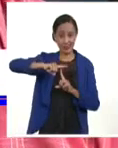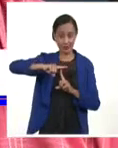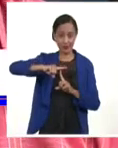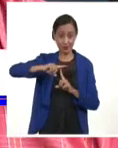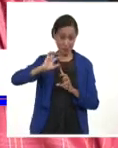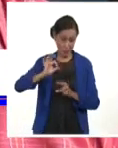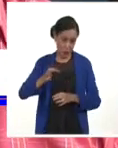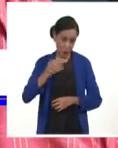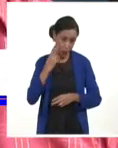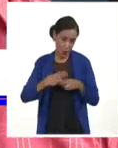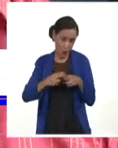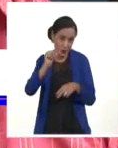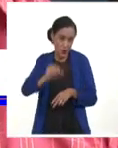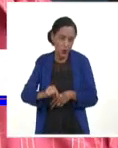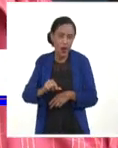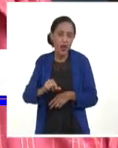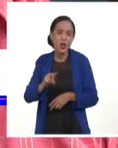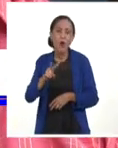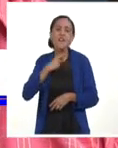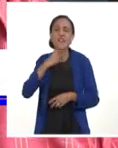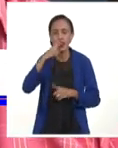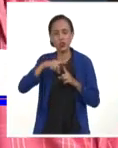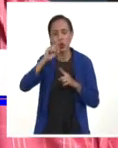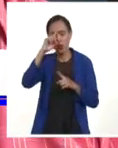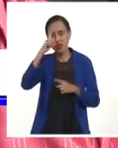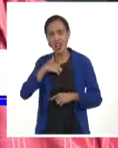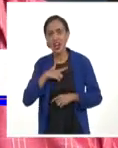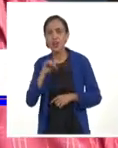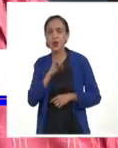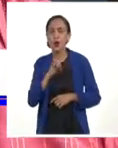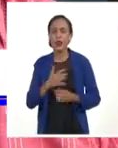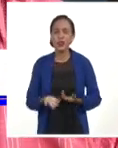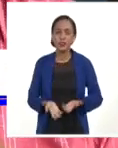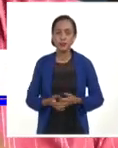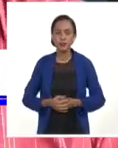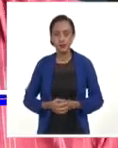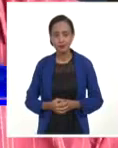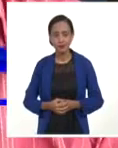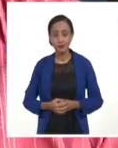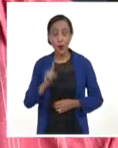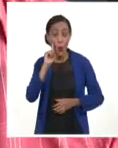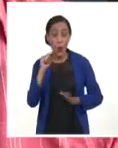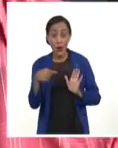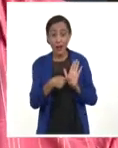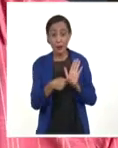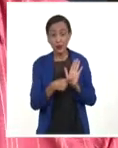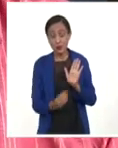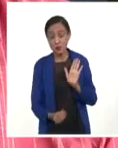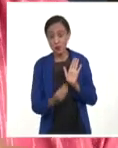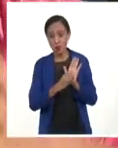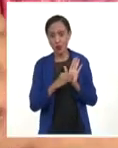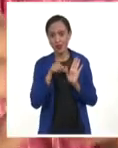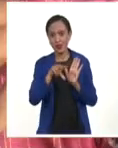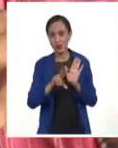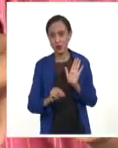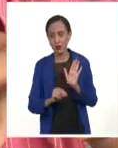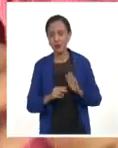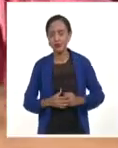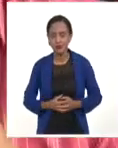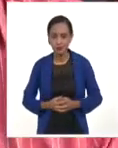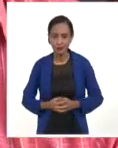ventosas y válvulas en las conductoras. Que hoy hay un elemento que se introduce ahí, que se llaman las